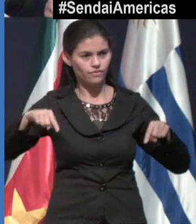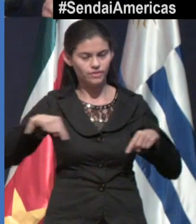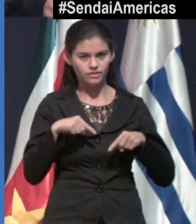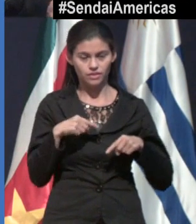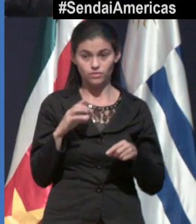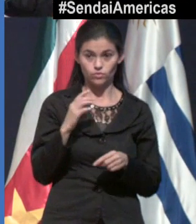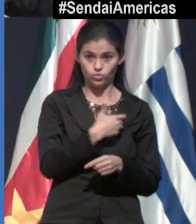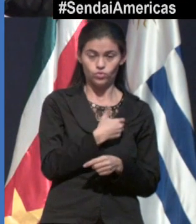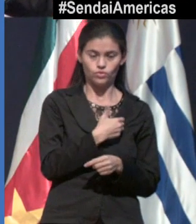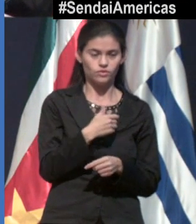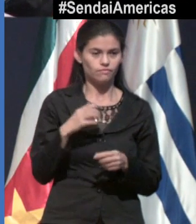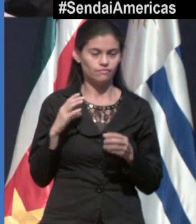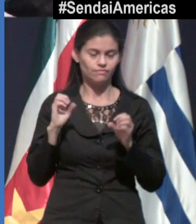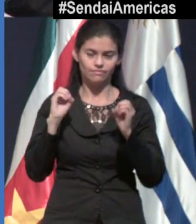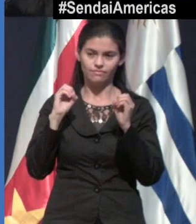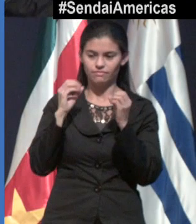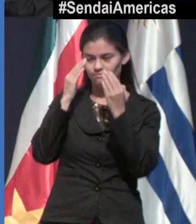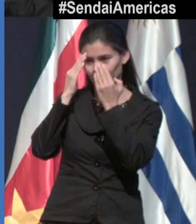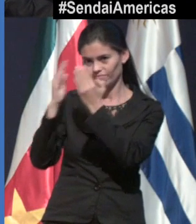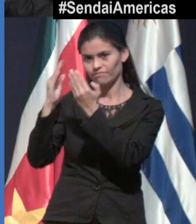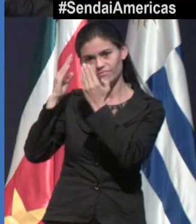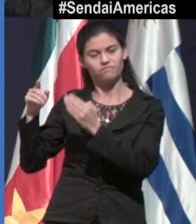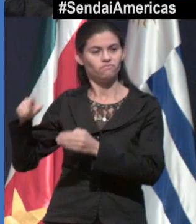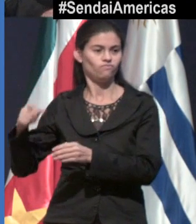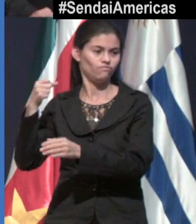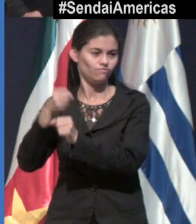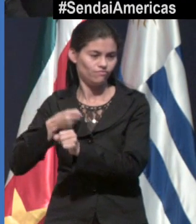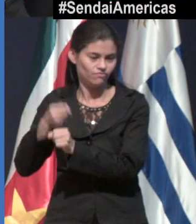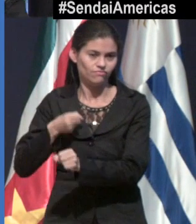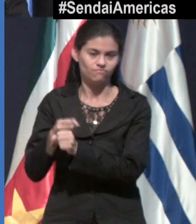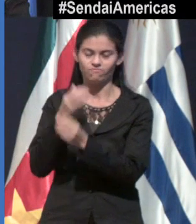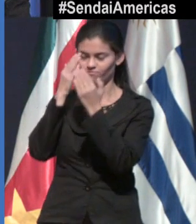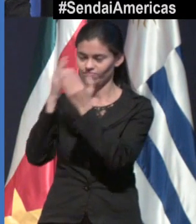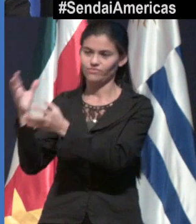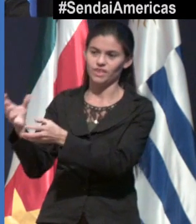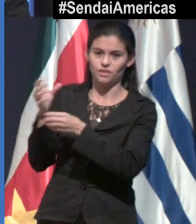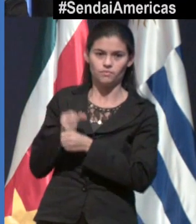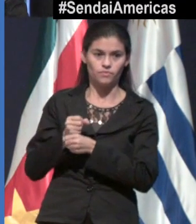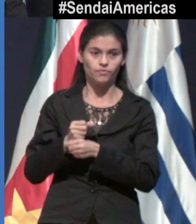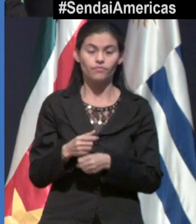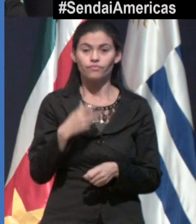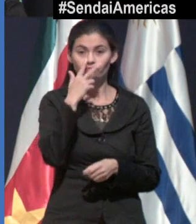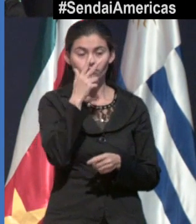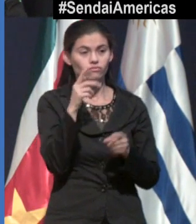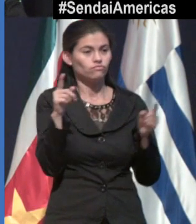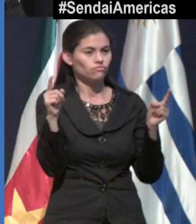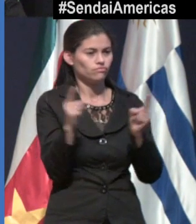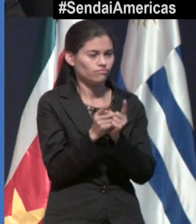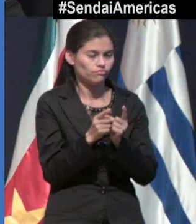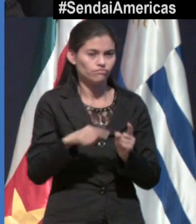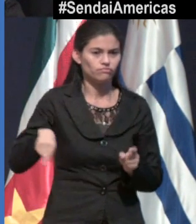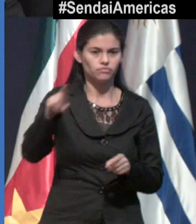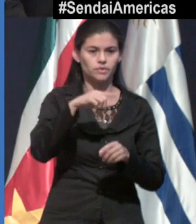de Desastres estamos muy agradecidos por todo su apoyo. Quisiera brevemente,